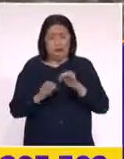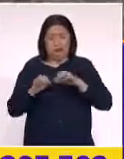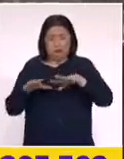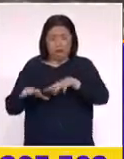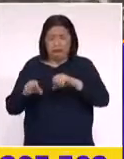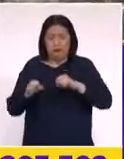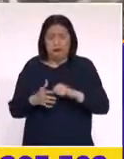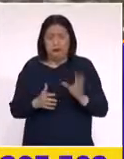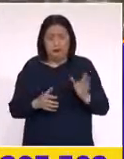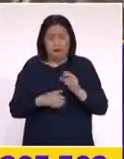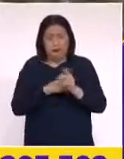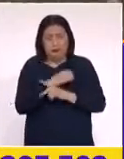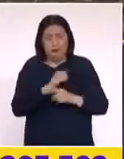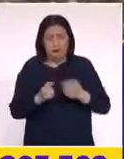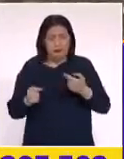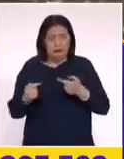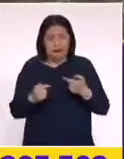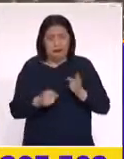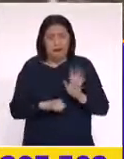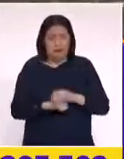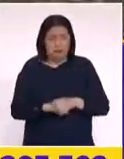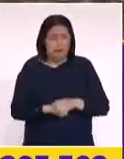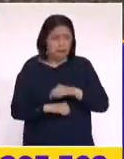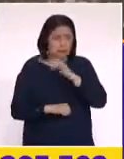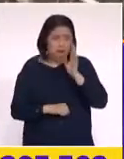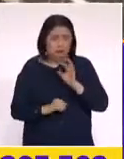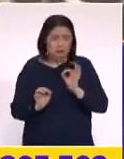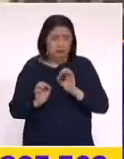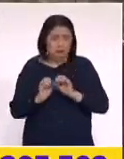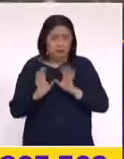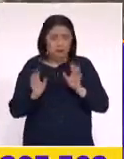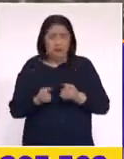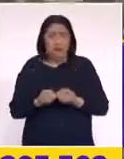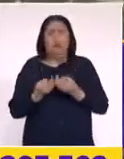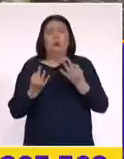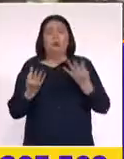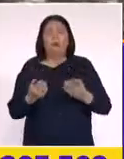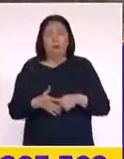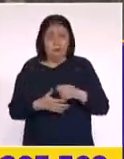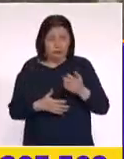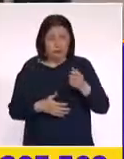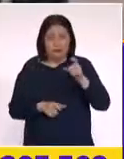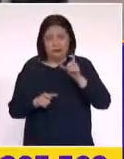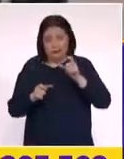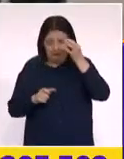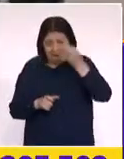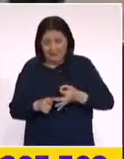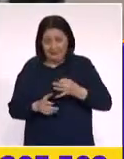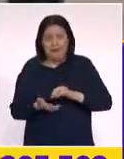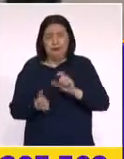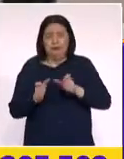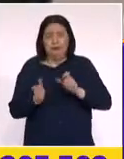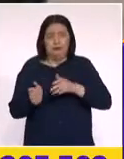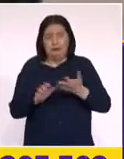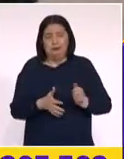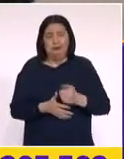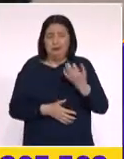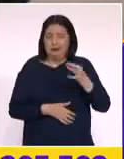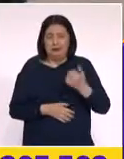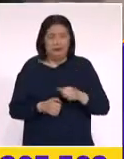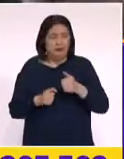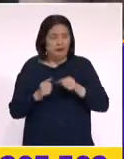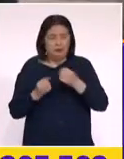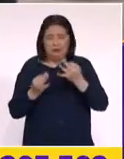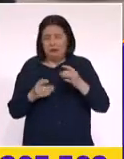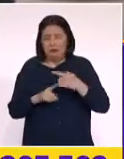donde ha habido este tipo de enfrentamientos. Nunca queda clara cuál es la cifra real de las víctimas. Siempre se manejan